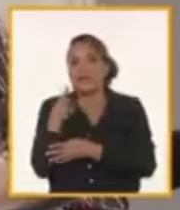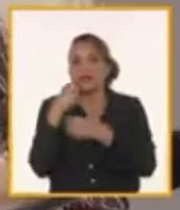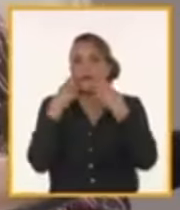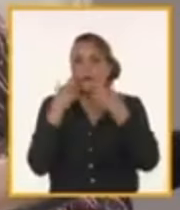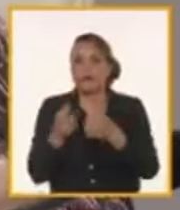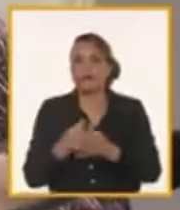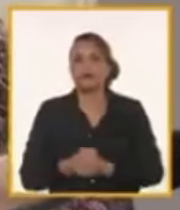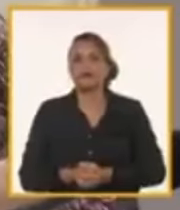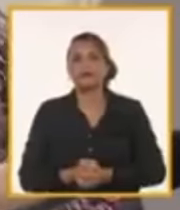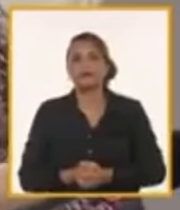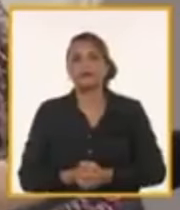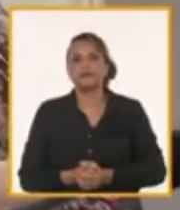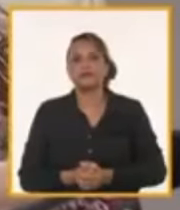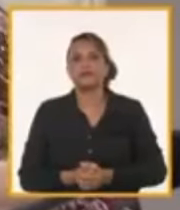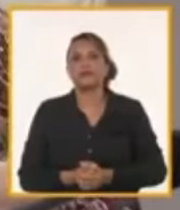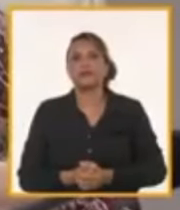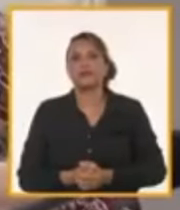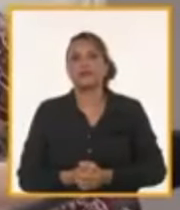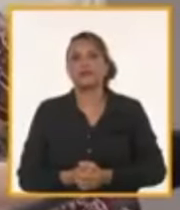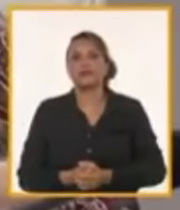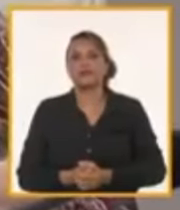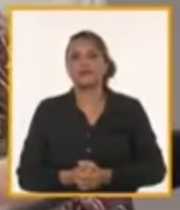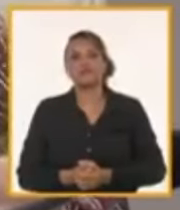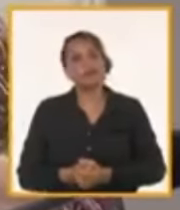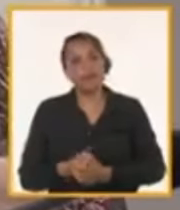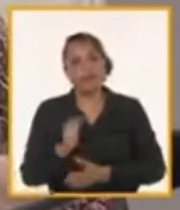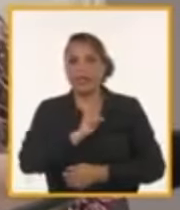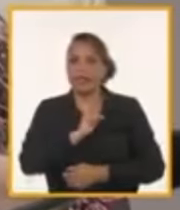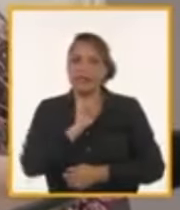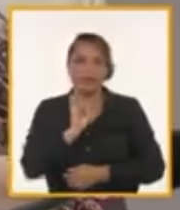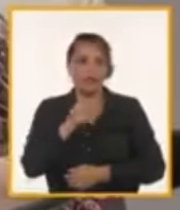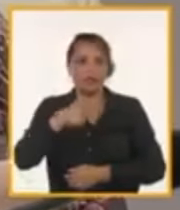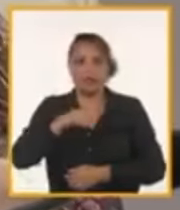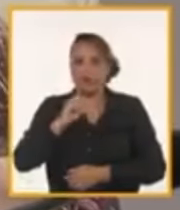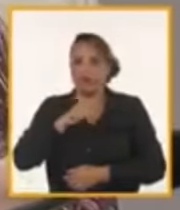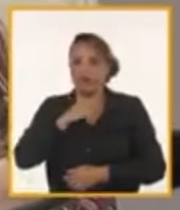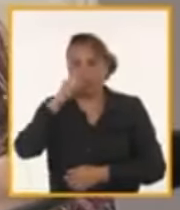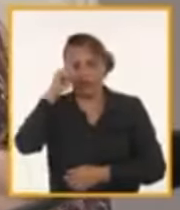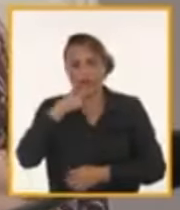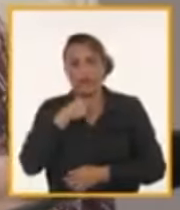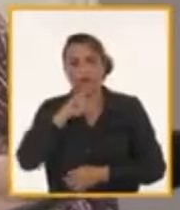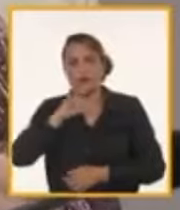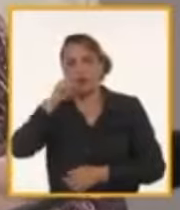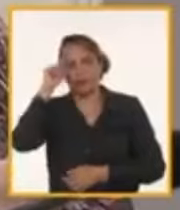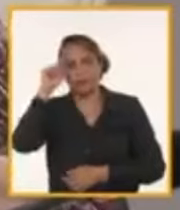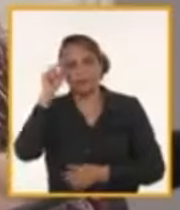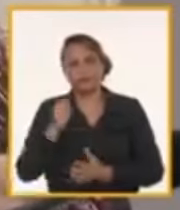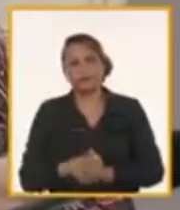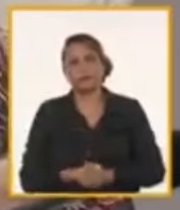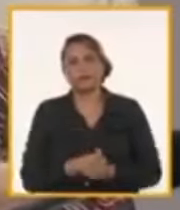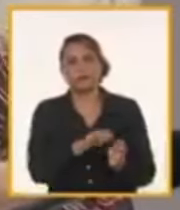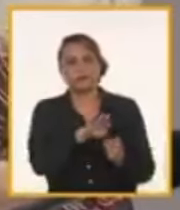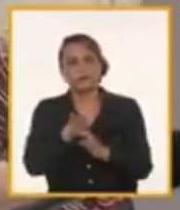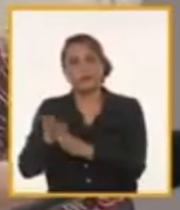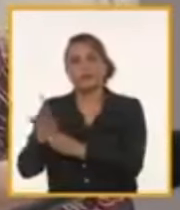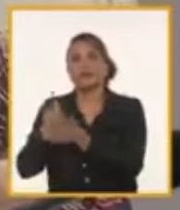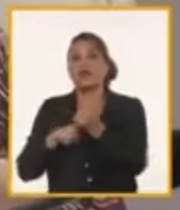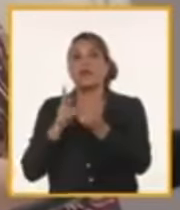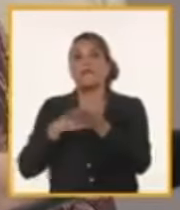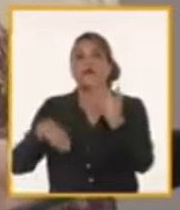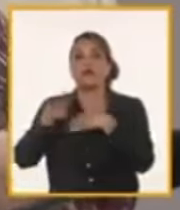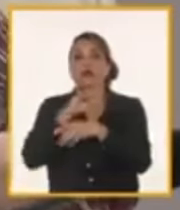de exactamente Ese es nuestro querido José Luis garcí Cuevas en relación al posgrado y a la formación de